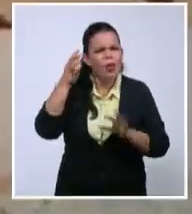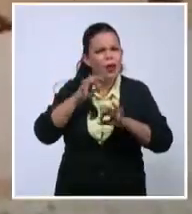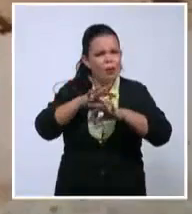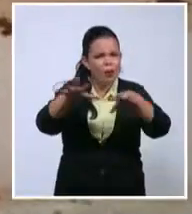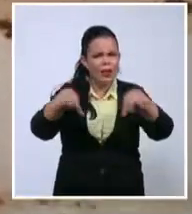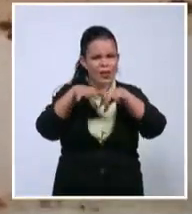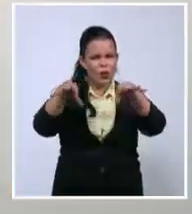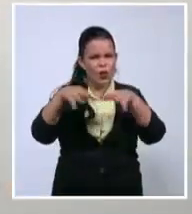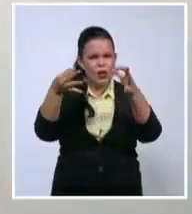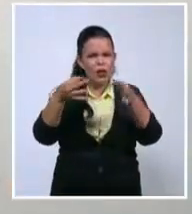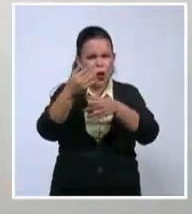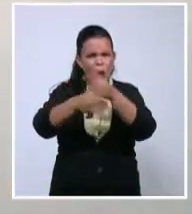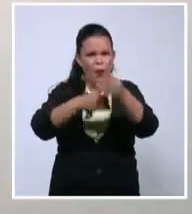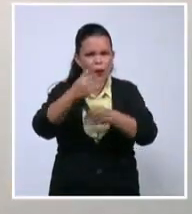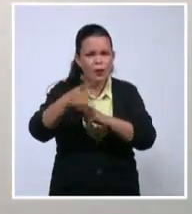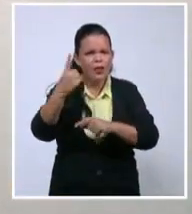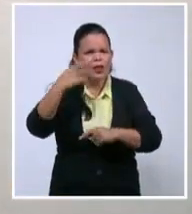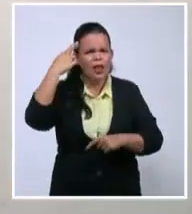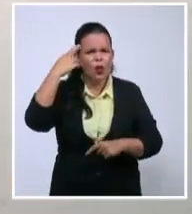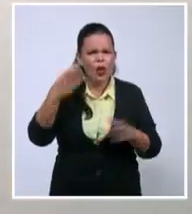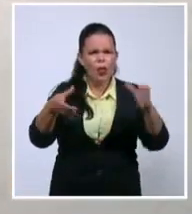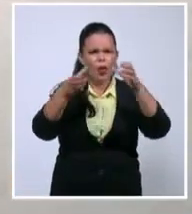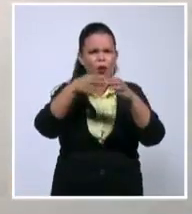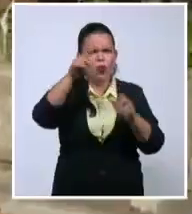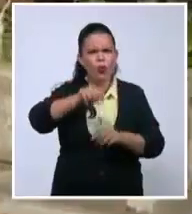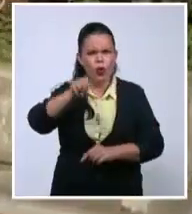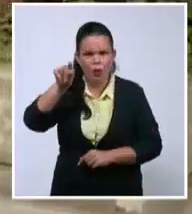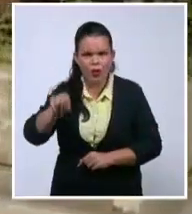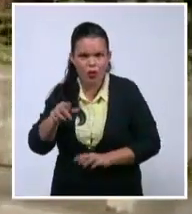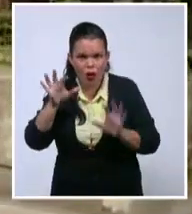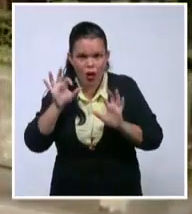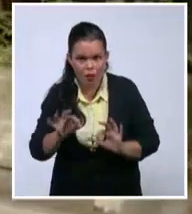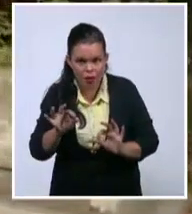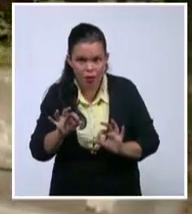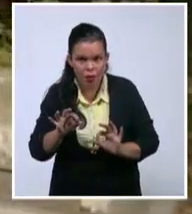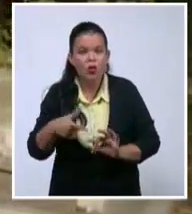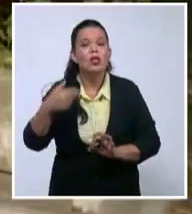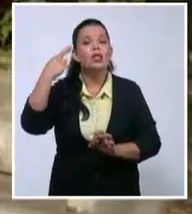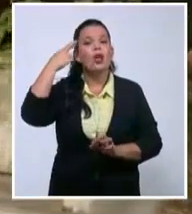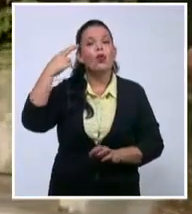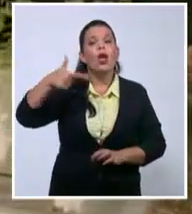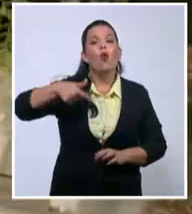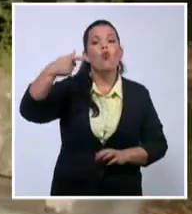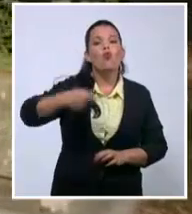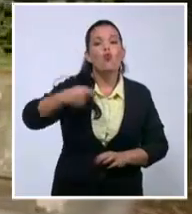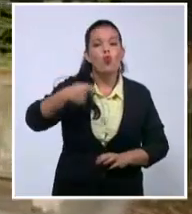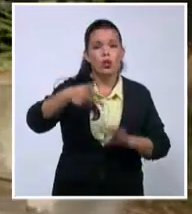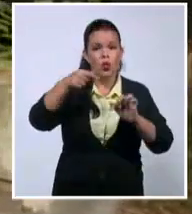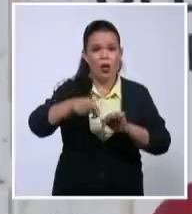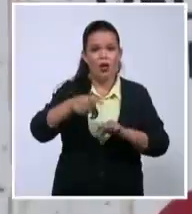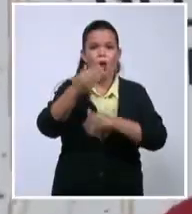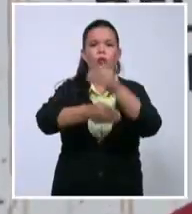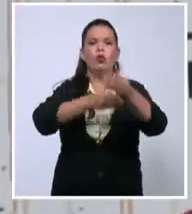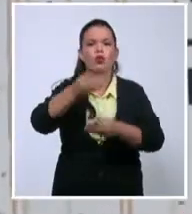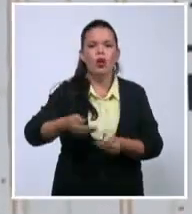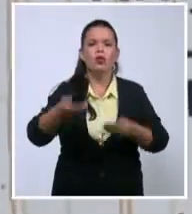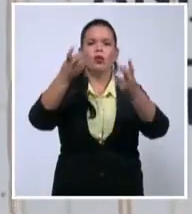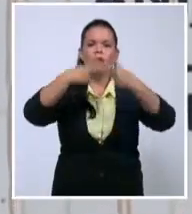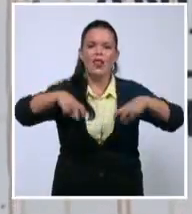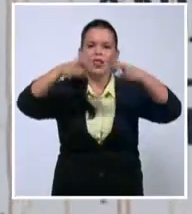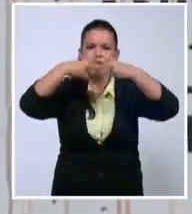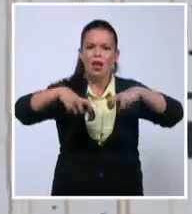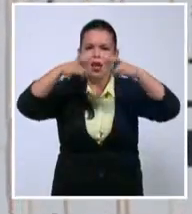autores, de las personas que cometieron estos actos, que fueron juzgadas y en el proceso investigativo explicaron cómo se organizó